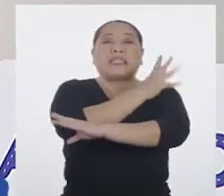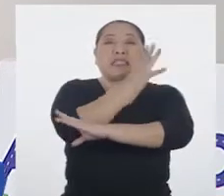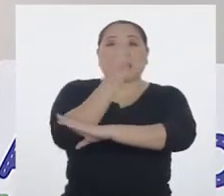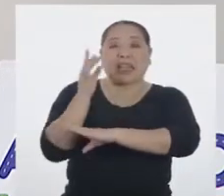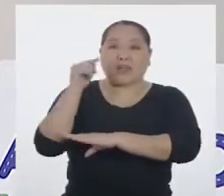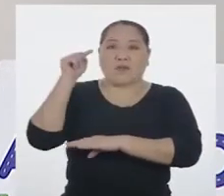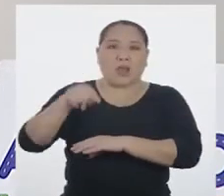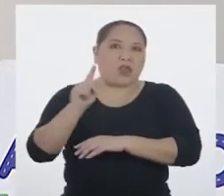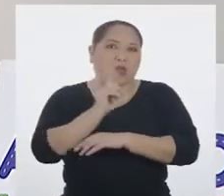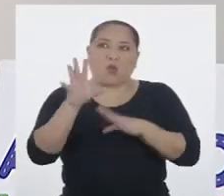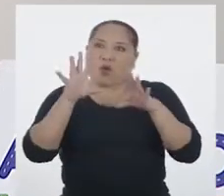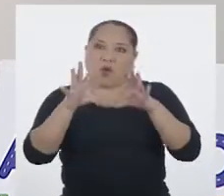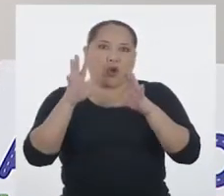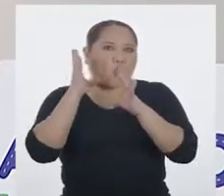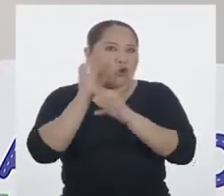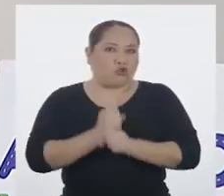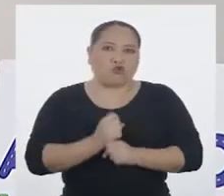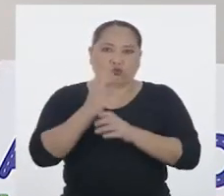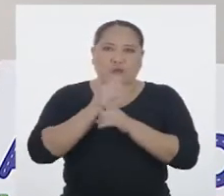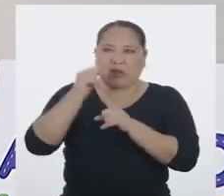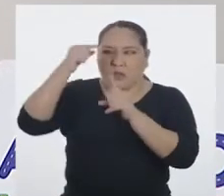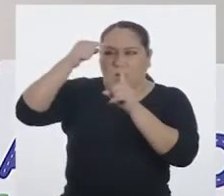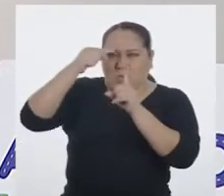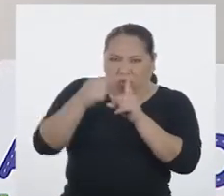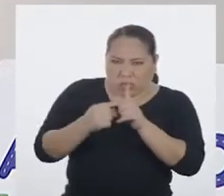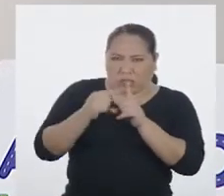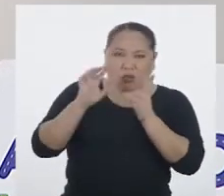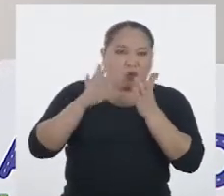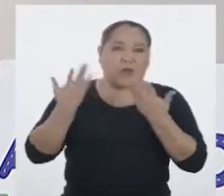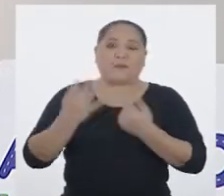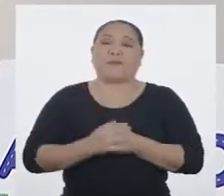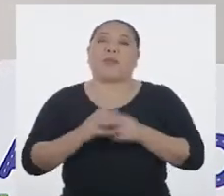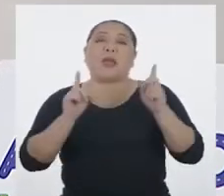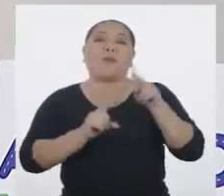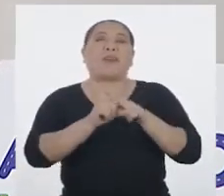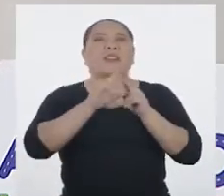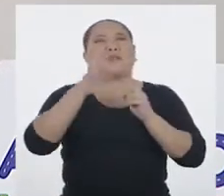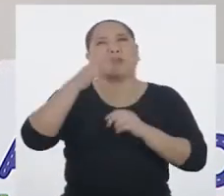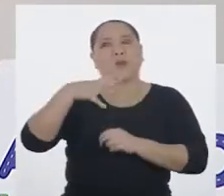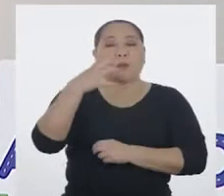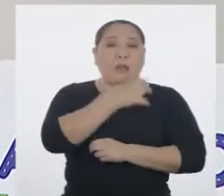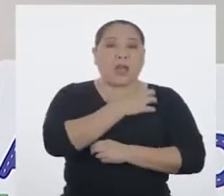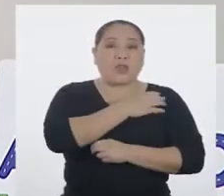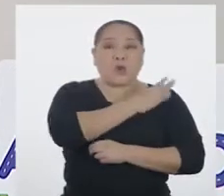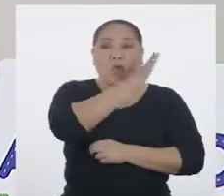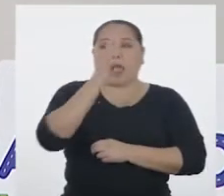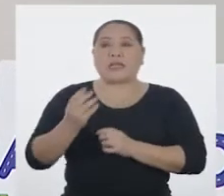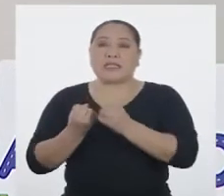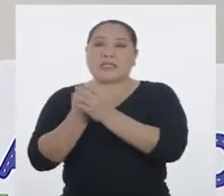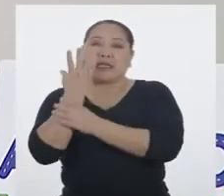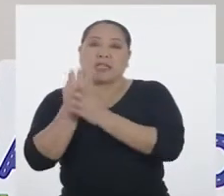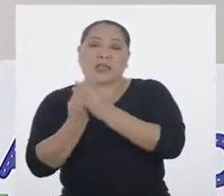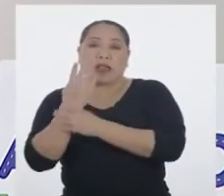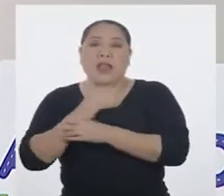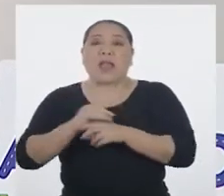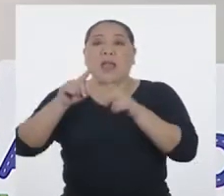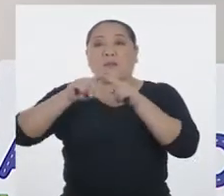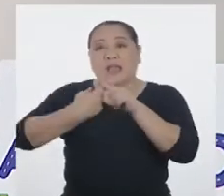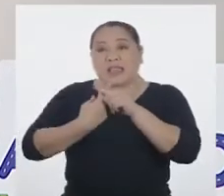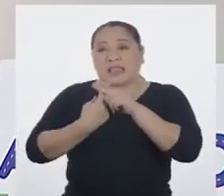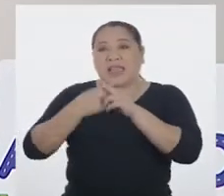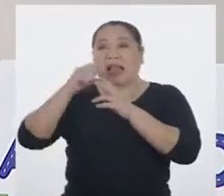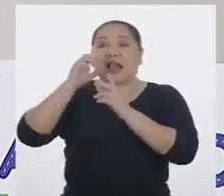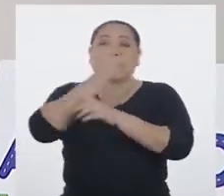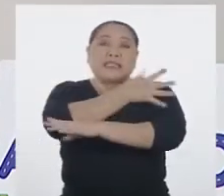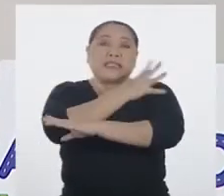selva, donde generalmente no están acostumbrados a estas temperaturas. Suele presentarse entre mayo y septiembre. Se inicia en la selva